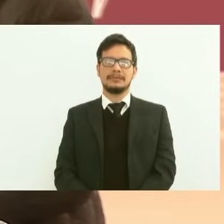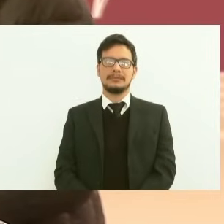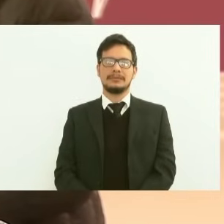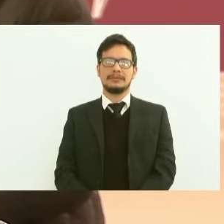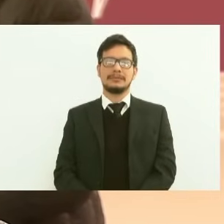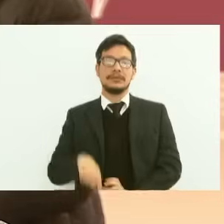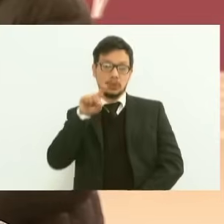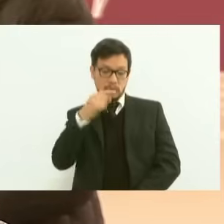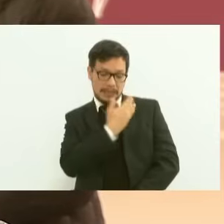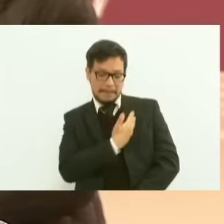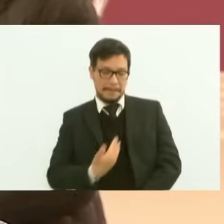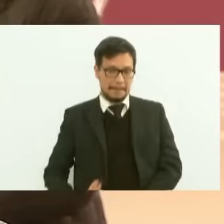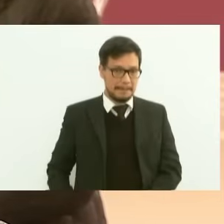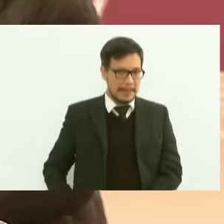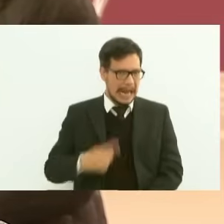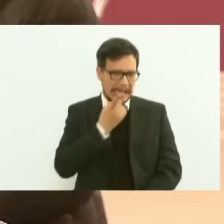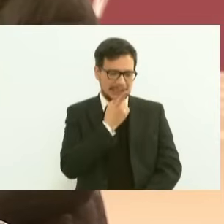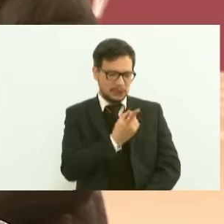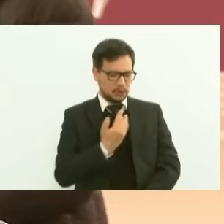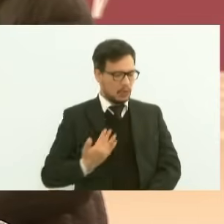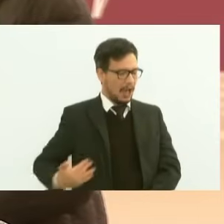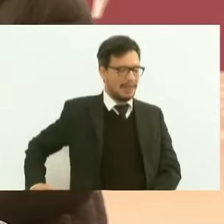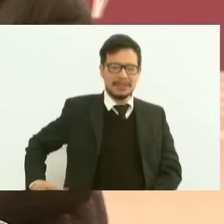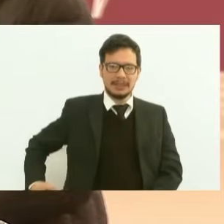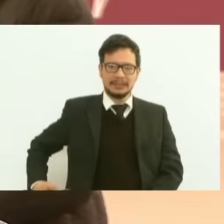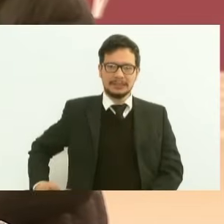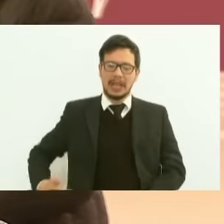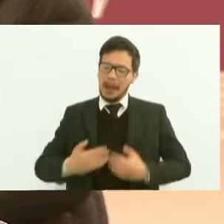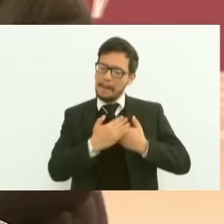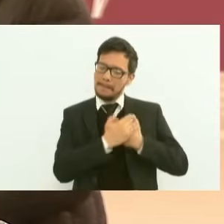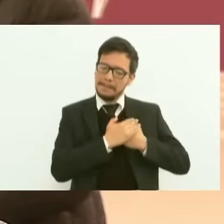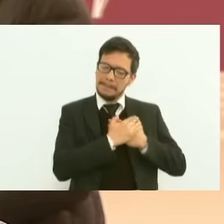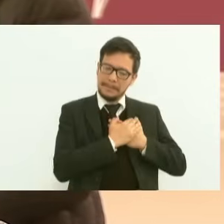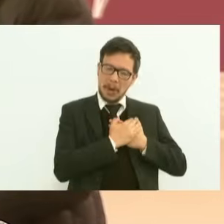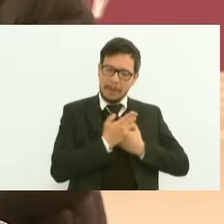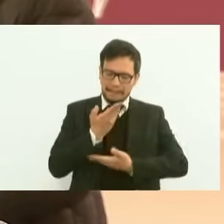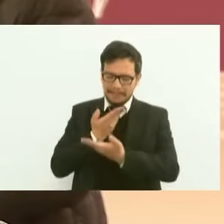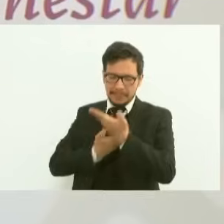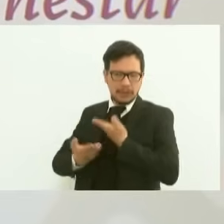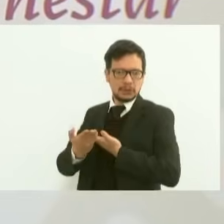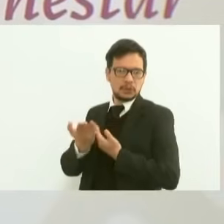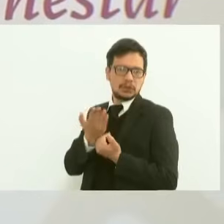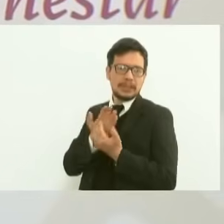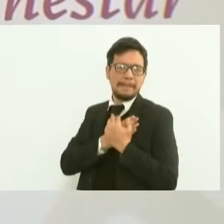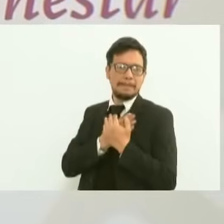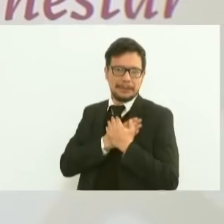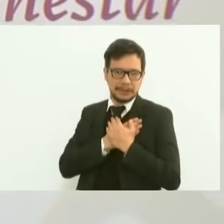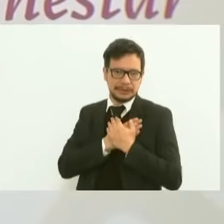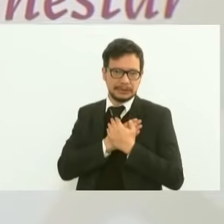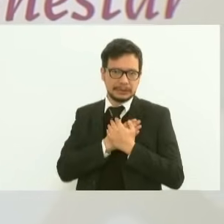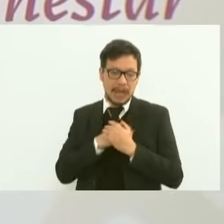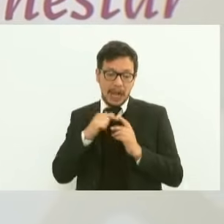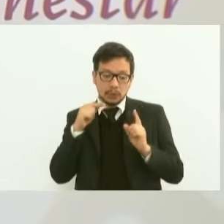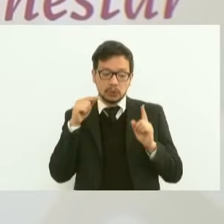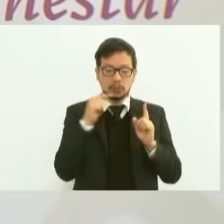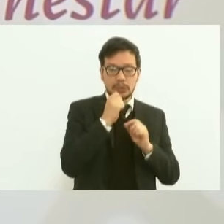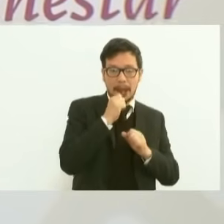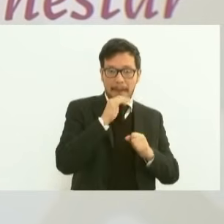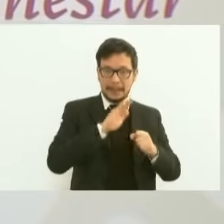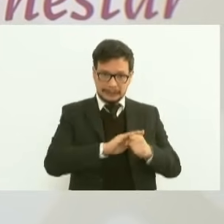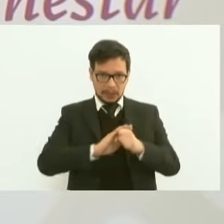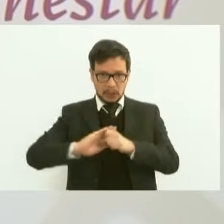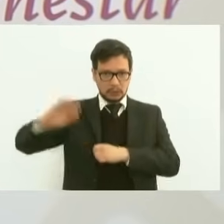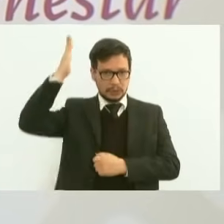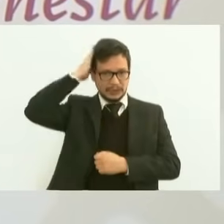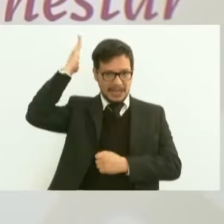amor con amor se paga, y su mandato presidencial quedará grabado en nuestros corazones